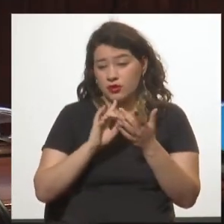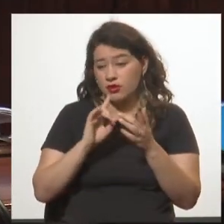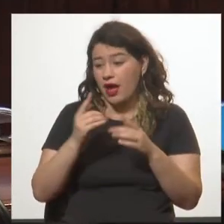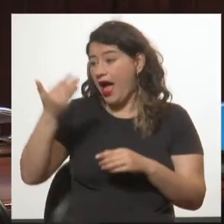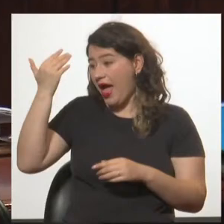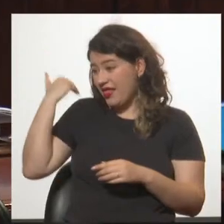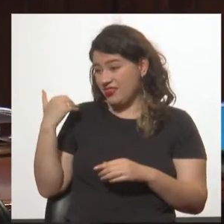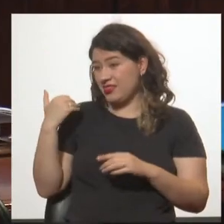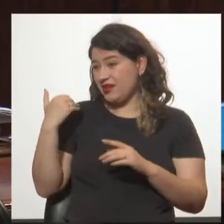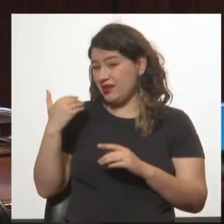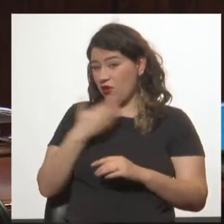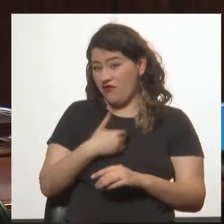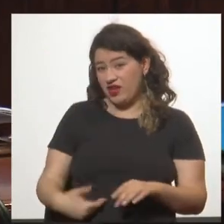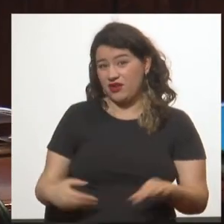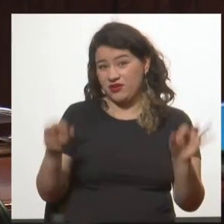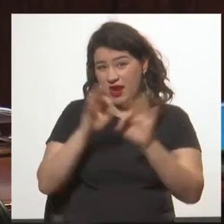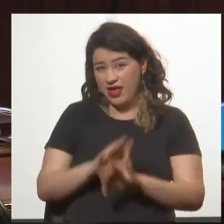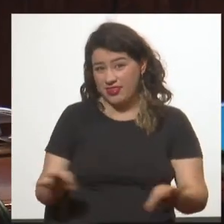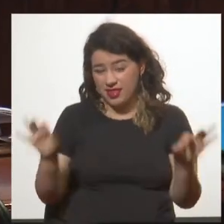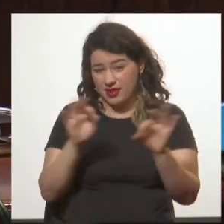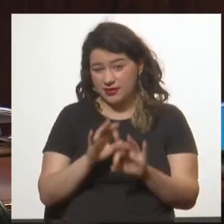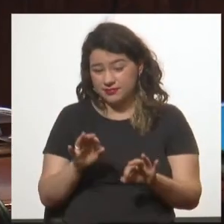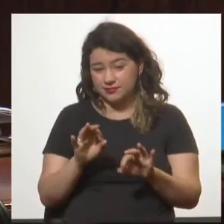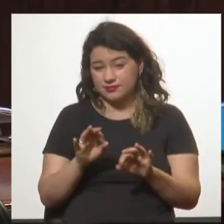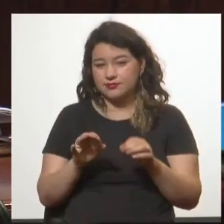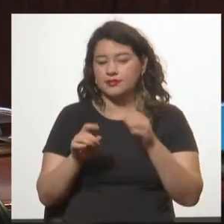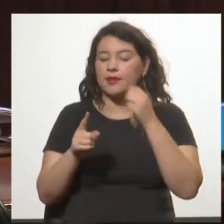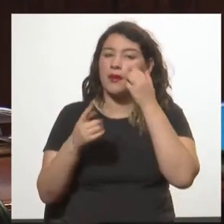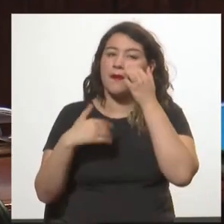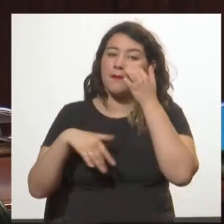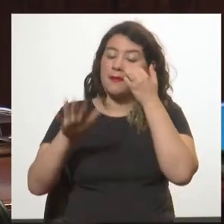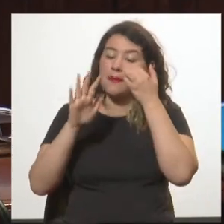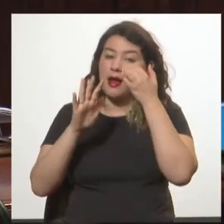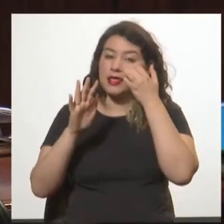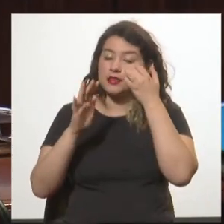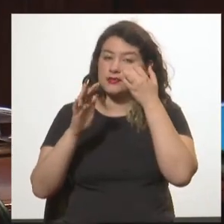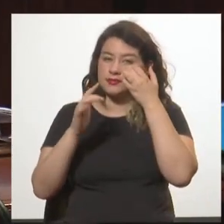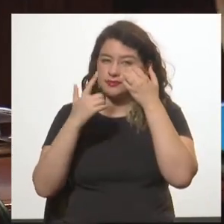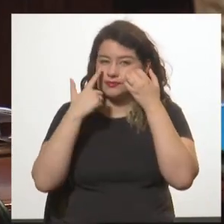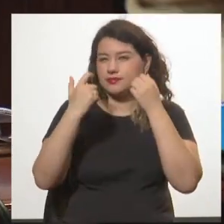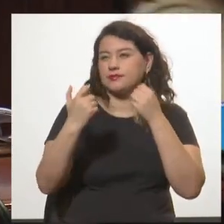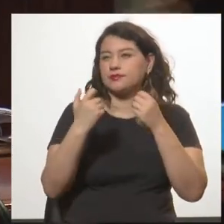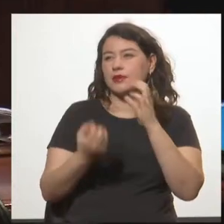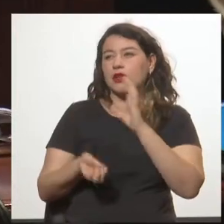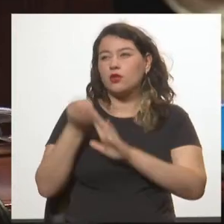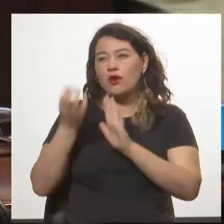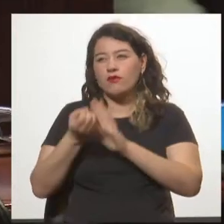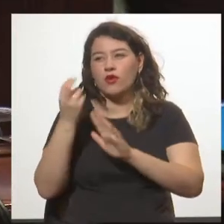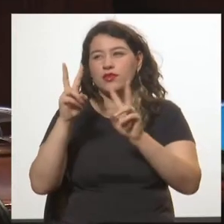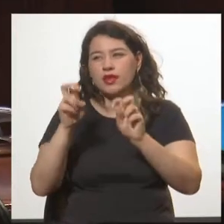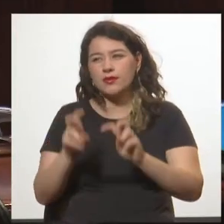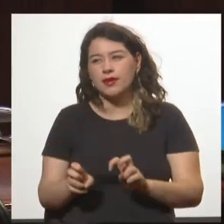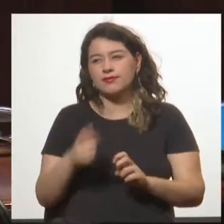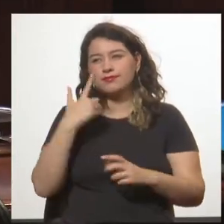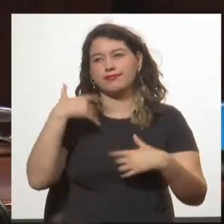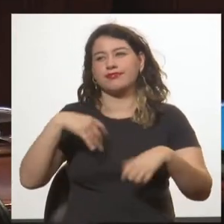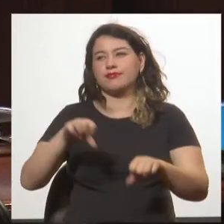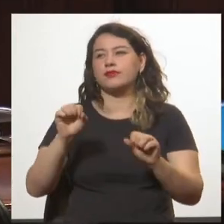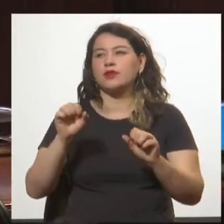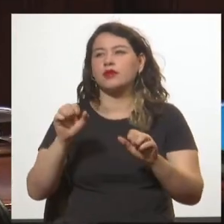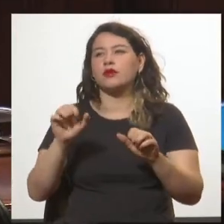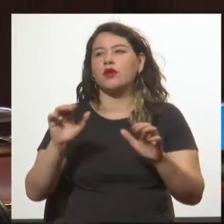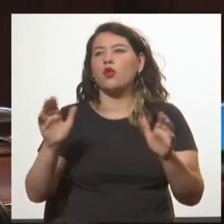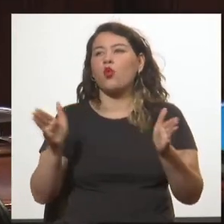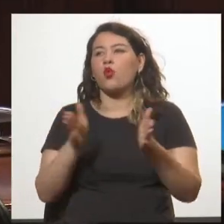anterior pero lo más fuerte y confirmatorio entre todos los juegos fue el dictamen de la junta